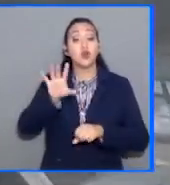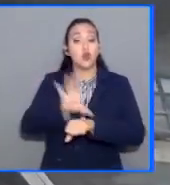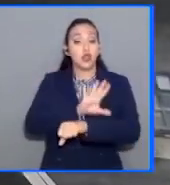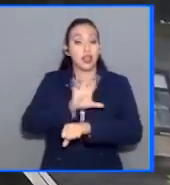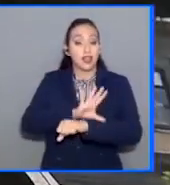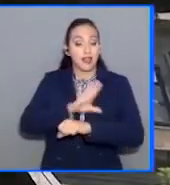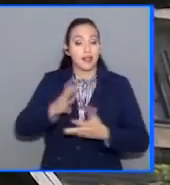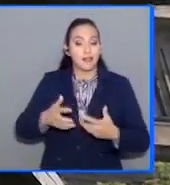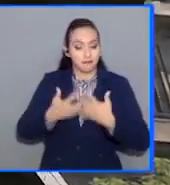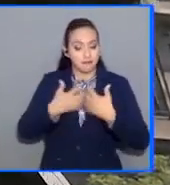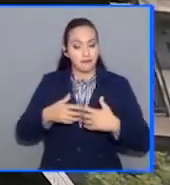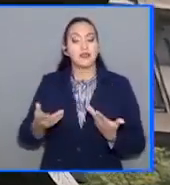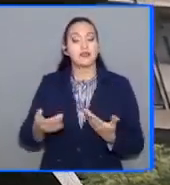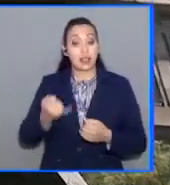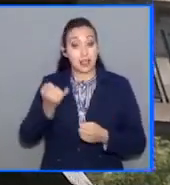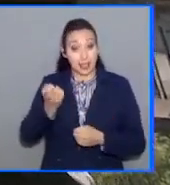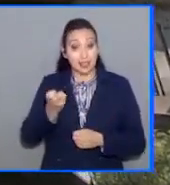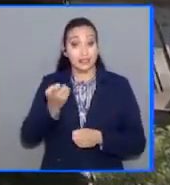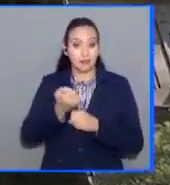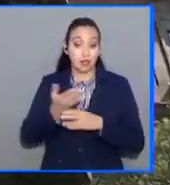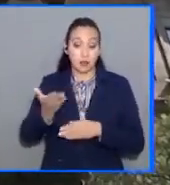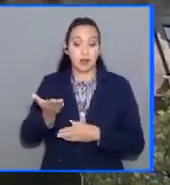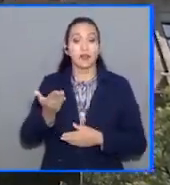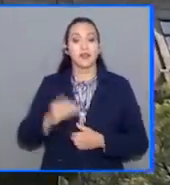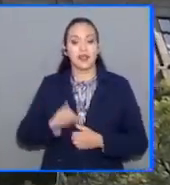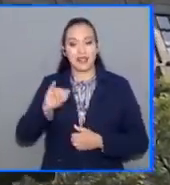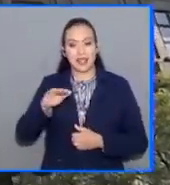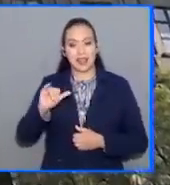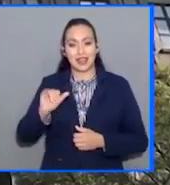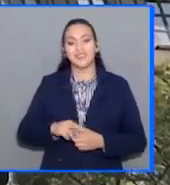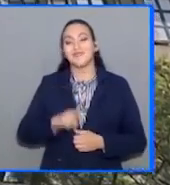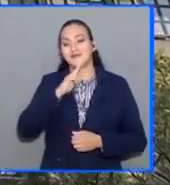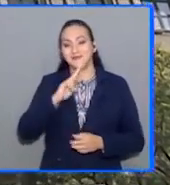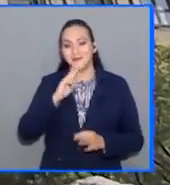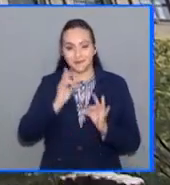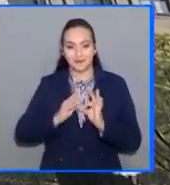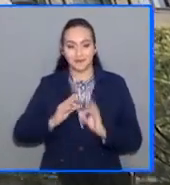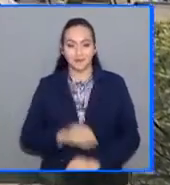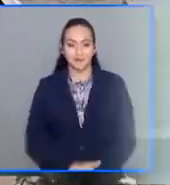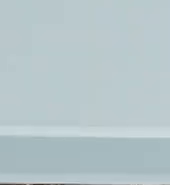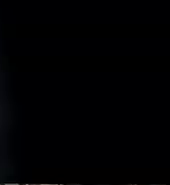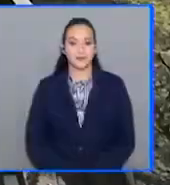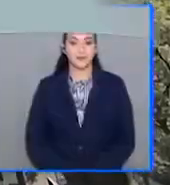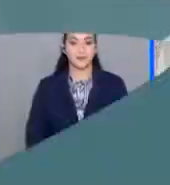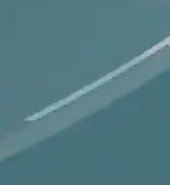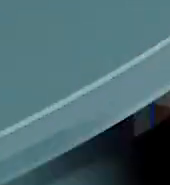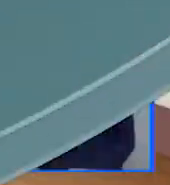Con información de José Luis Guerra García para el canal del Poder Judicial de la Federación.